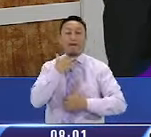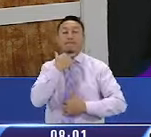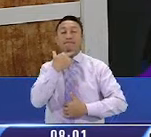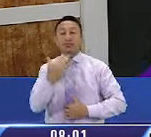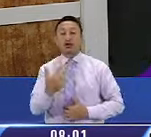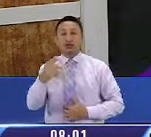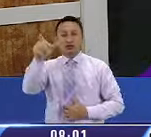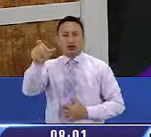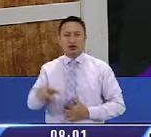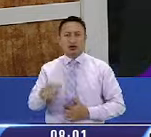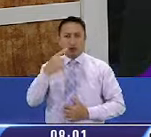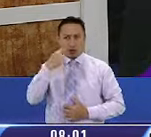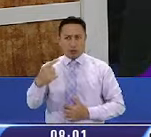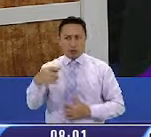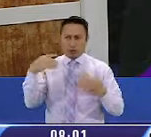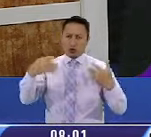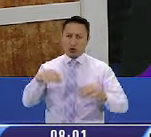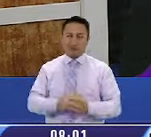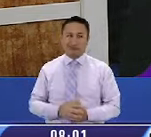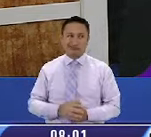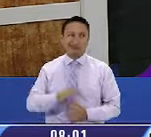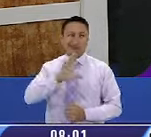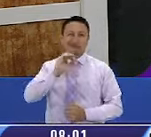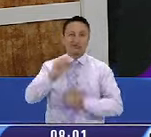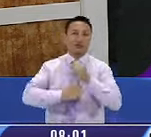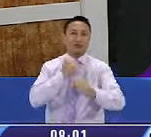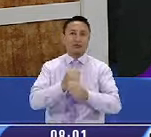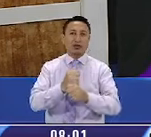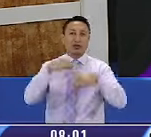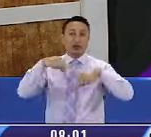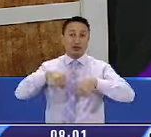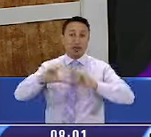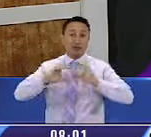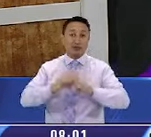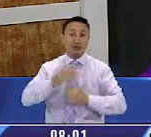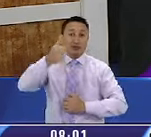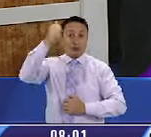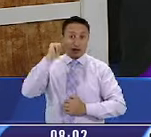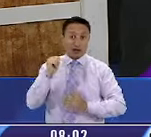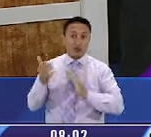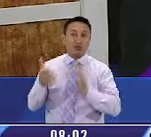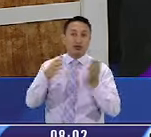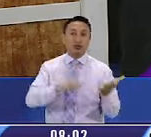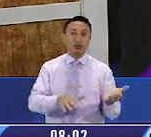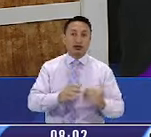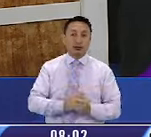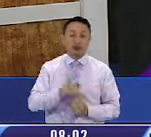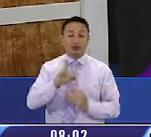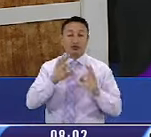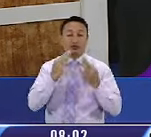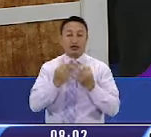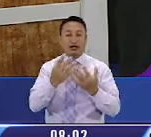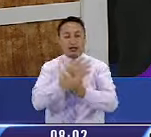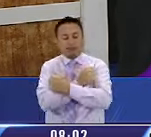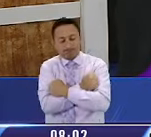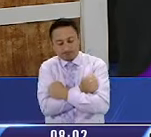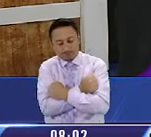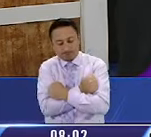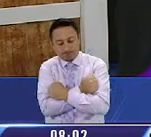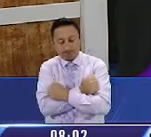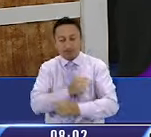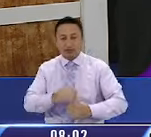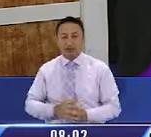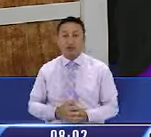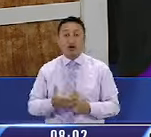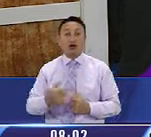un hombre que ha hecho más de 50 años en la comunicación. El día de ayer falleció y quiero enviarle un abrazo grande a la familia, y hay luto